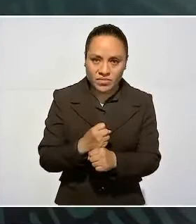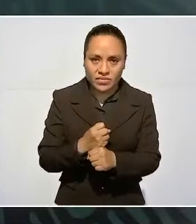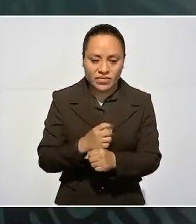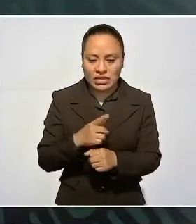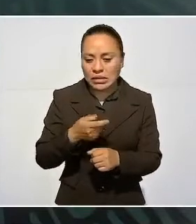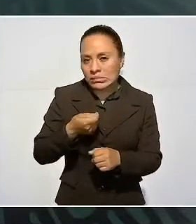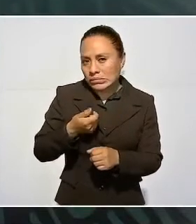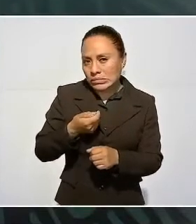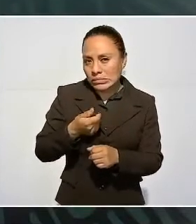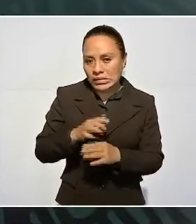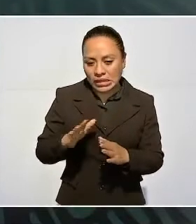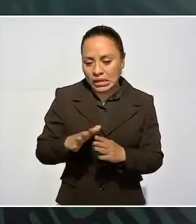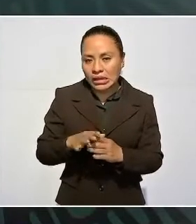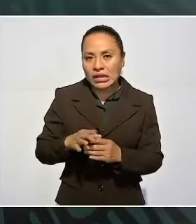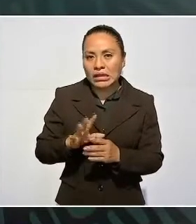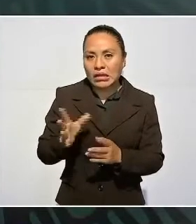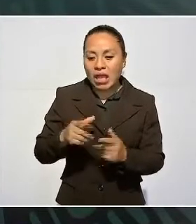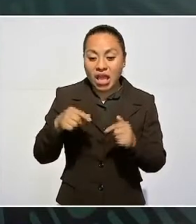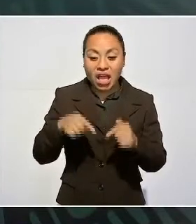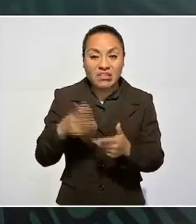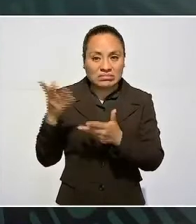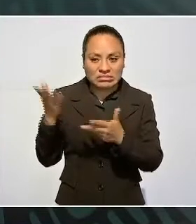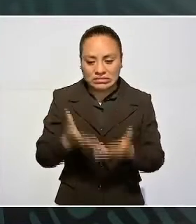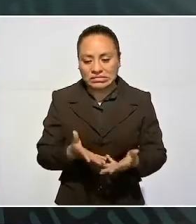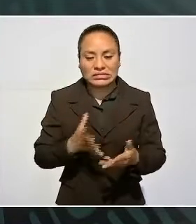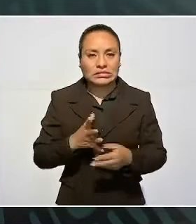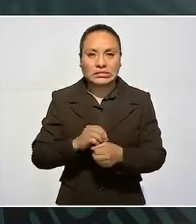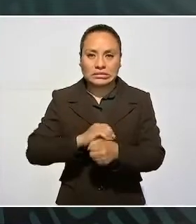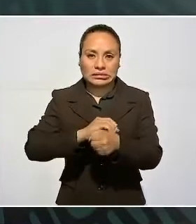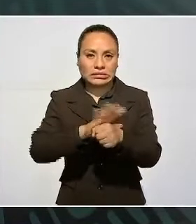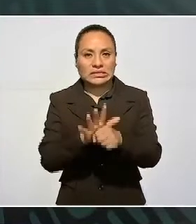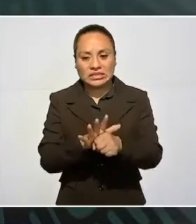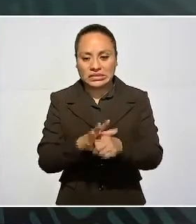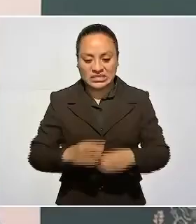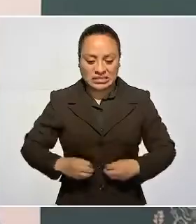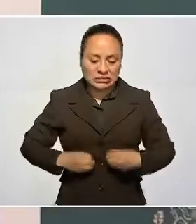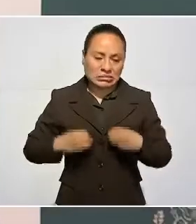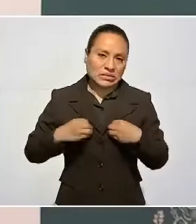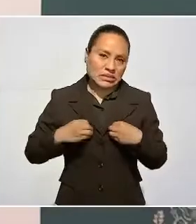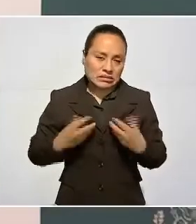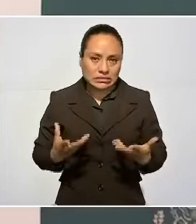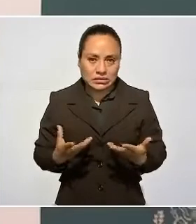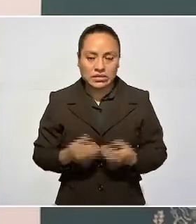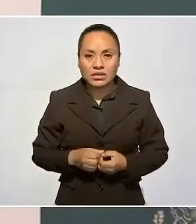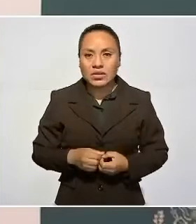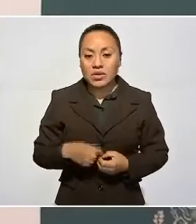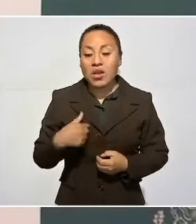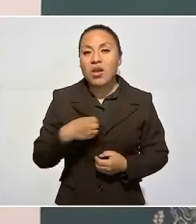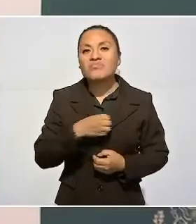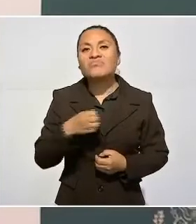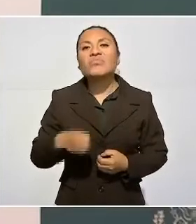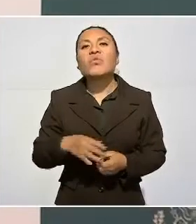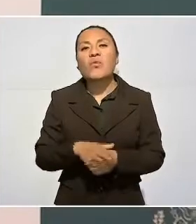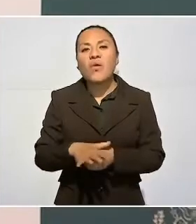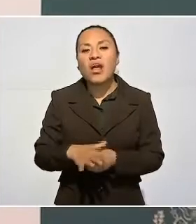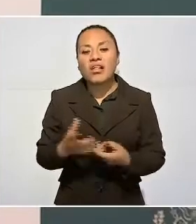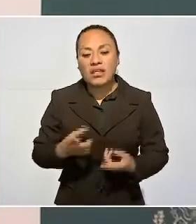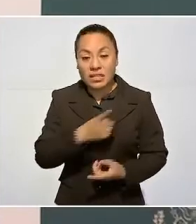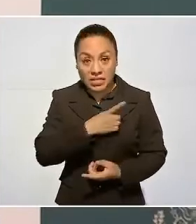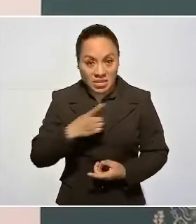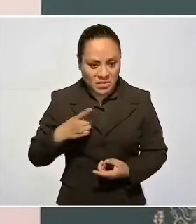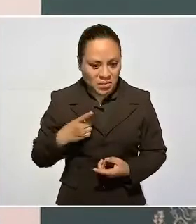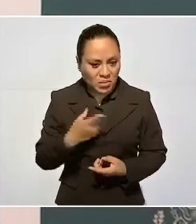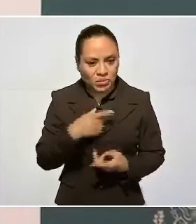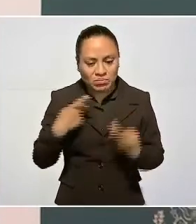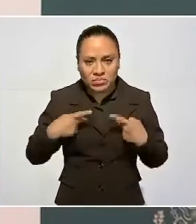la pandemia irrumpiera en nuestras vidas, nuestra obligación moral es permanecer